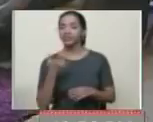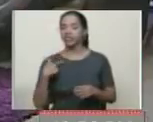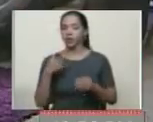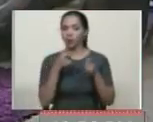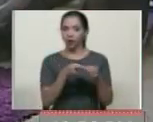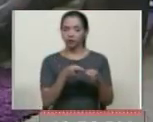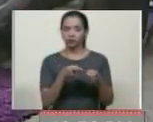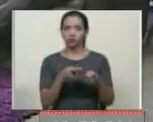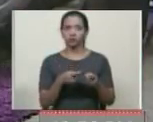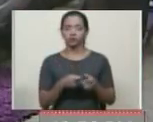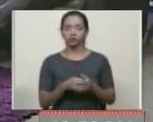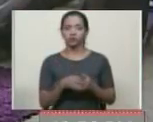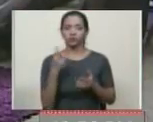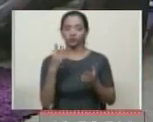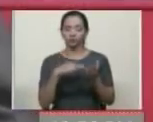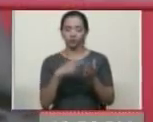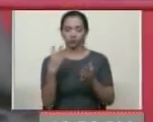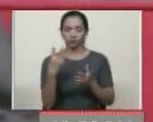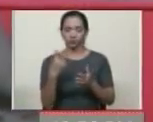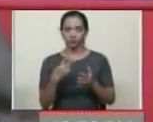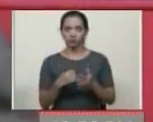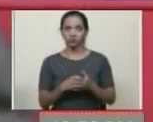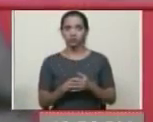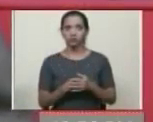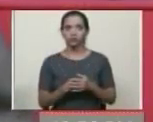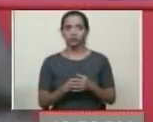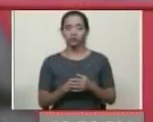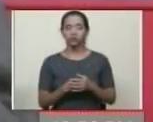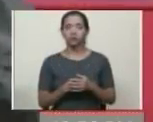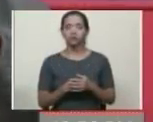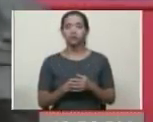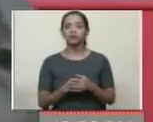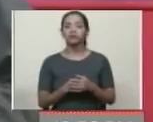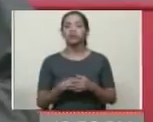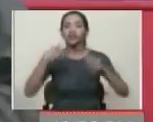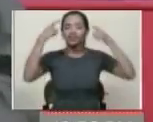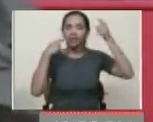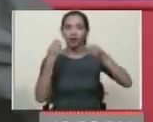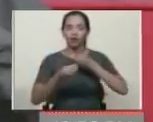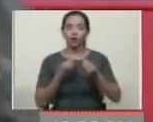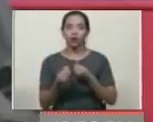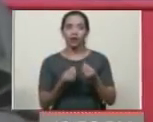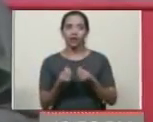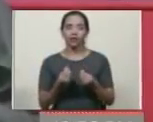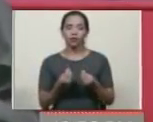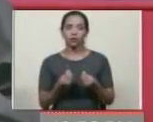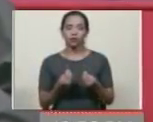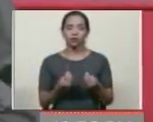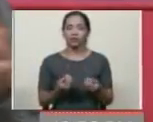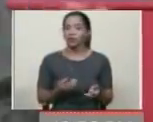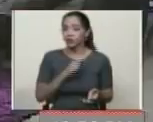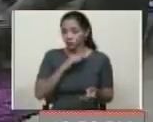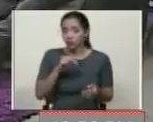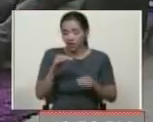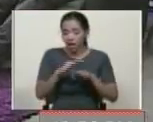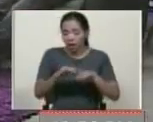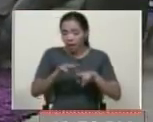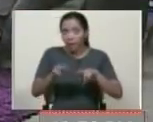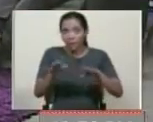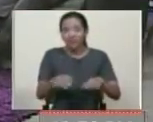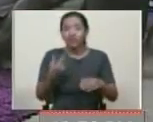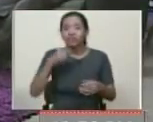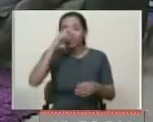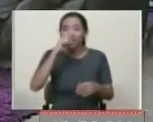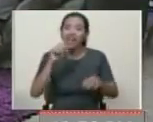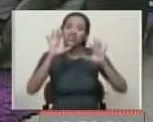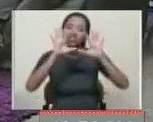en 2002 Chávez lo hizo. ¿Quién como nosotros? Yo era un pequeño y me recuerdo, hermano, yo tenía 10